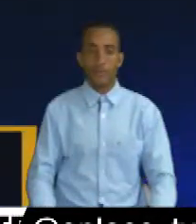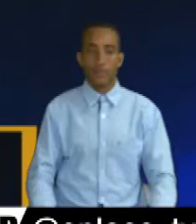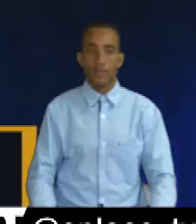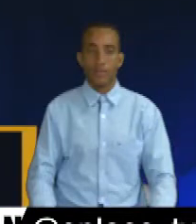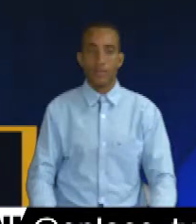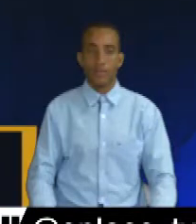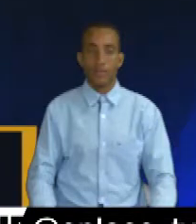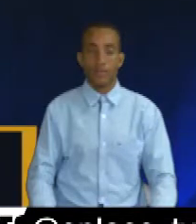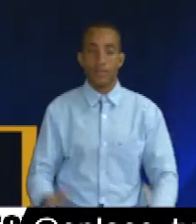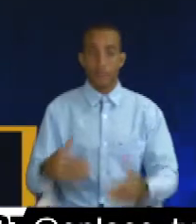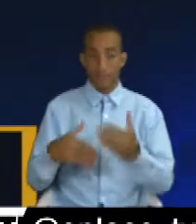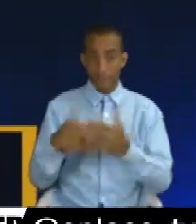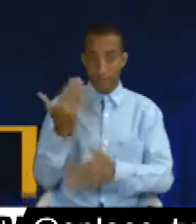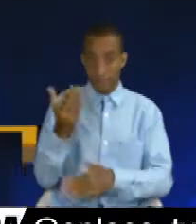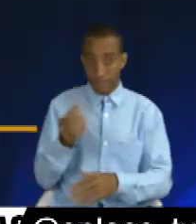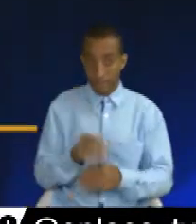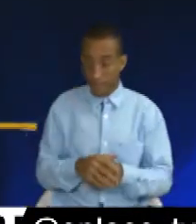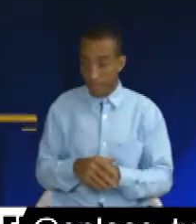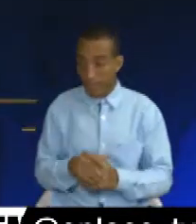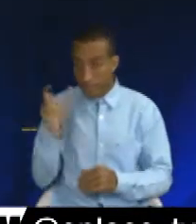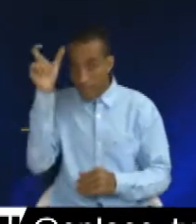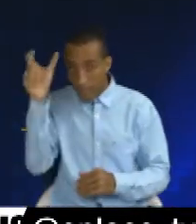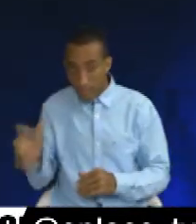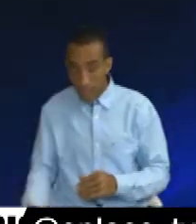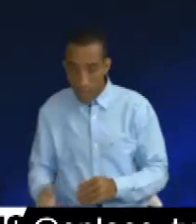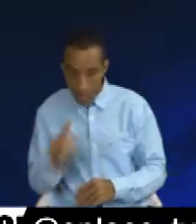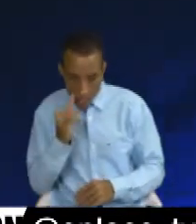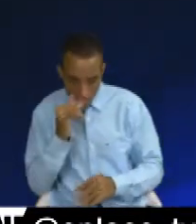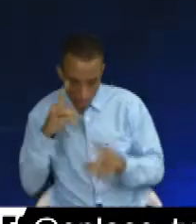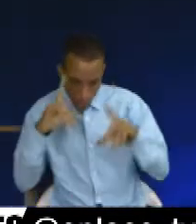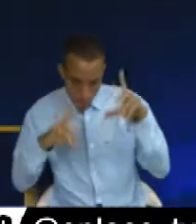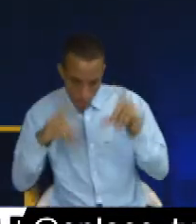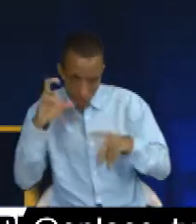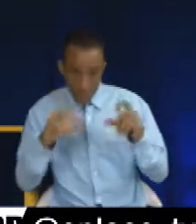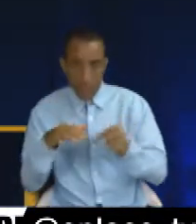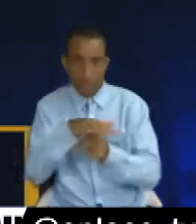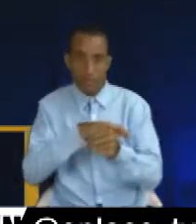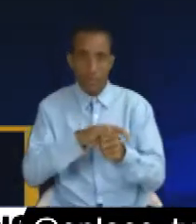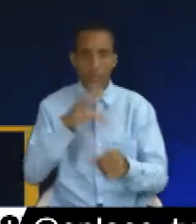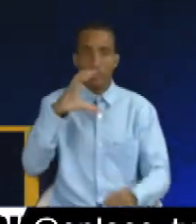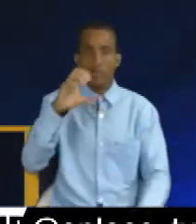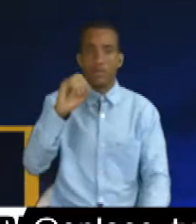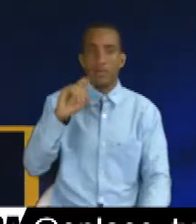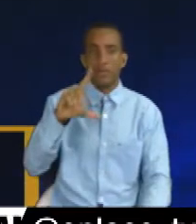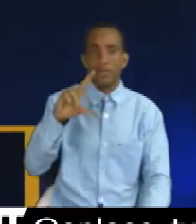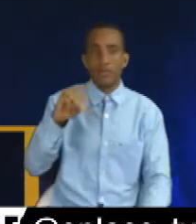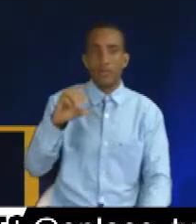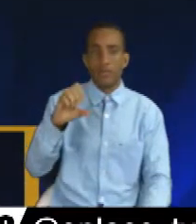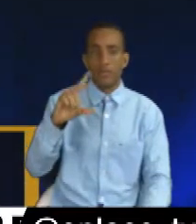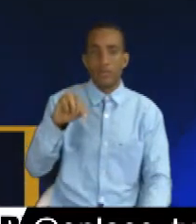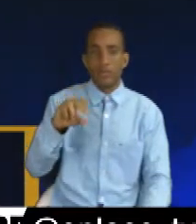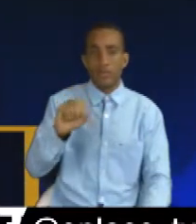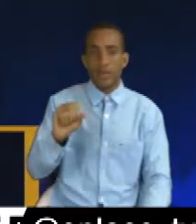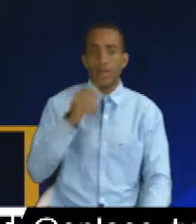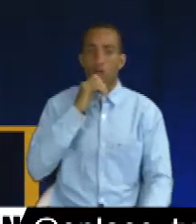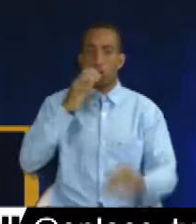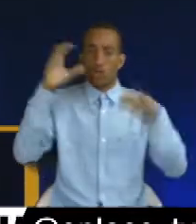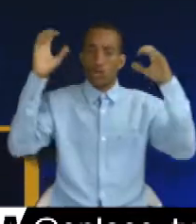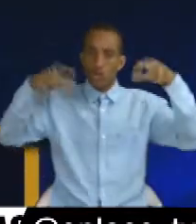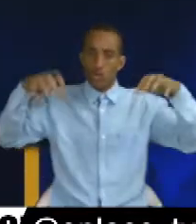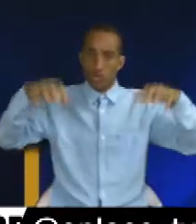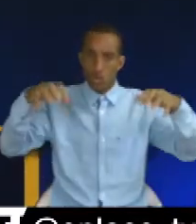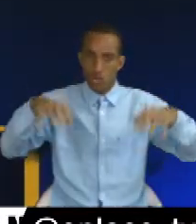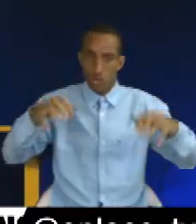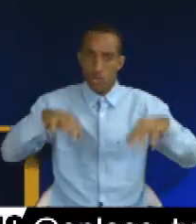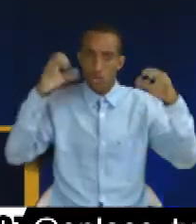Empezamos nuestro reportero ciudadano mostrándoles estas fotografías del barrio Las Colmenas en la carrera 47 con 27. Las lluvias de las últimas horas